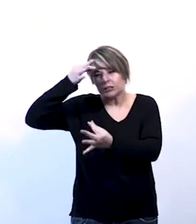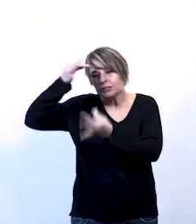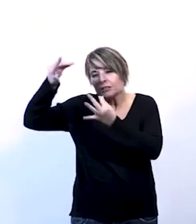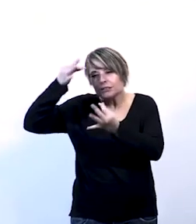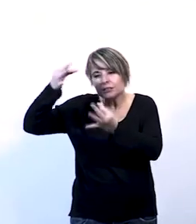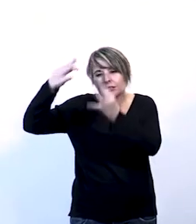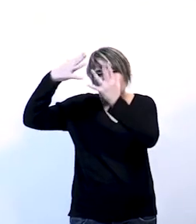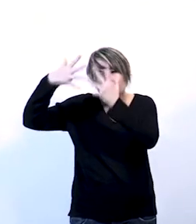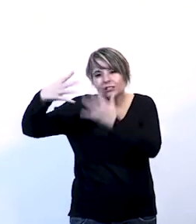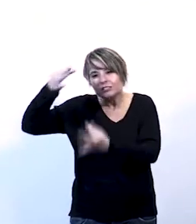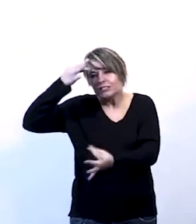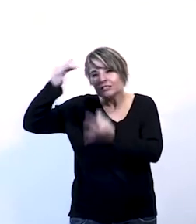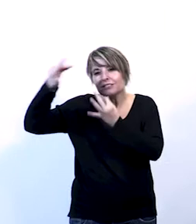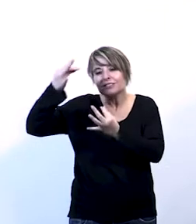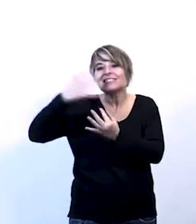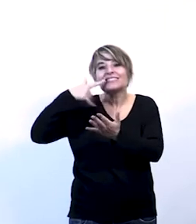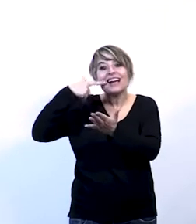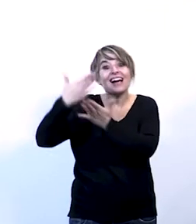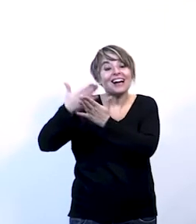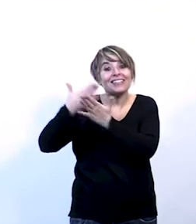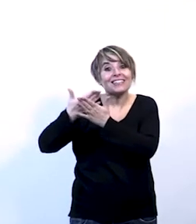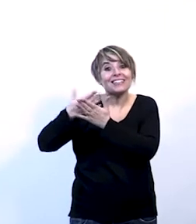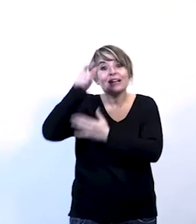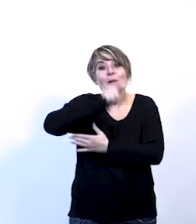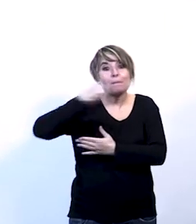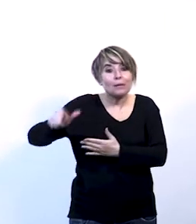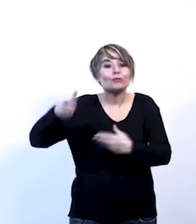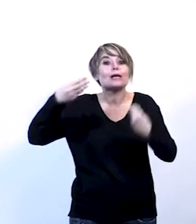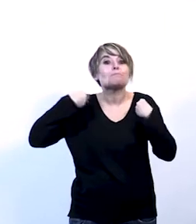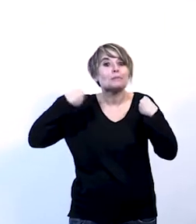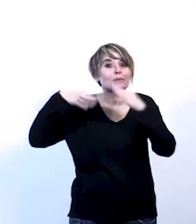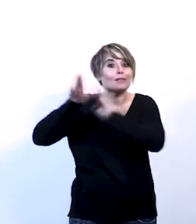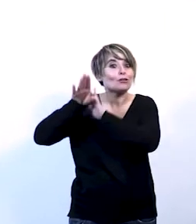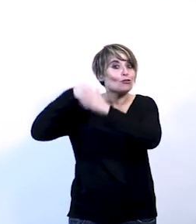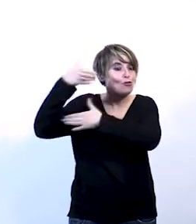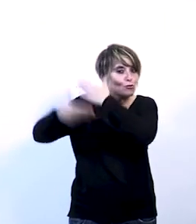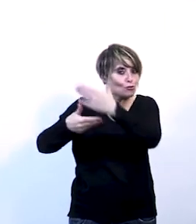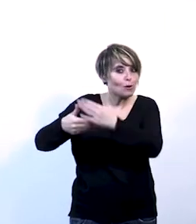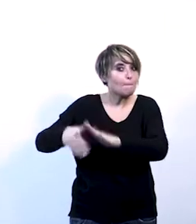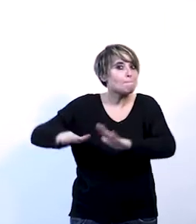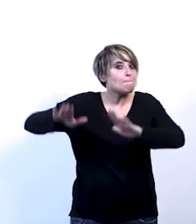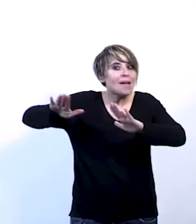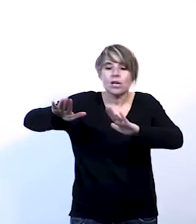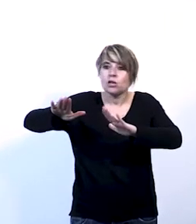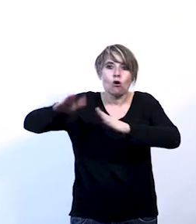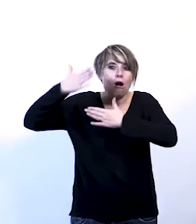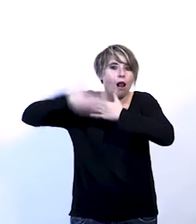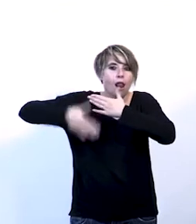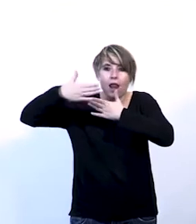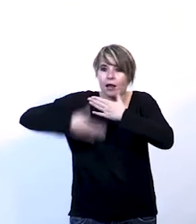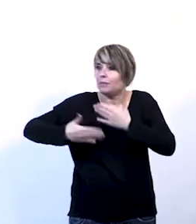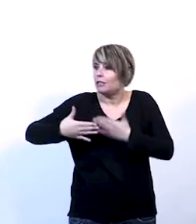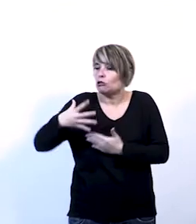calculado matemáticamente para garantizar que la población siga viviendo, Sí. pero sin más, sin poder